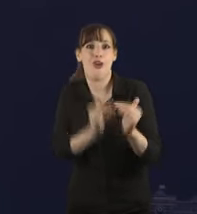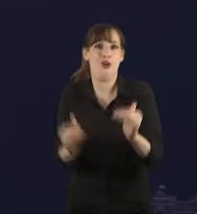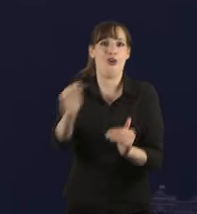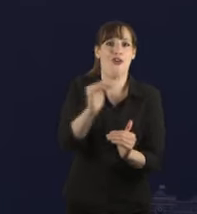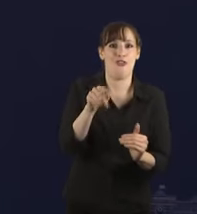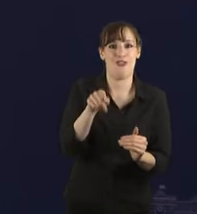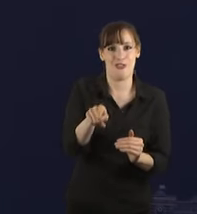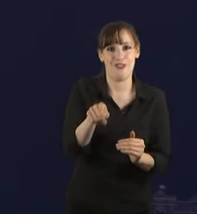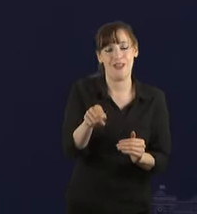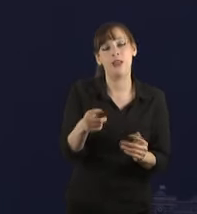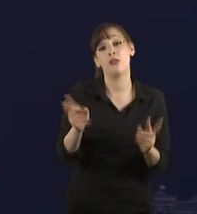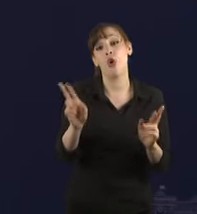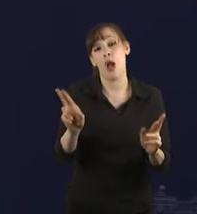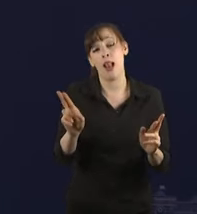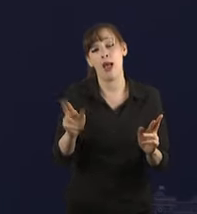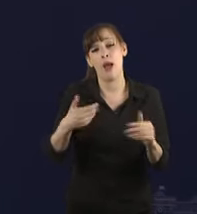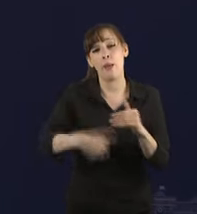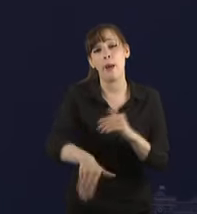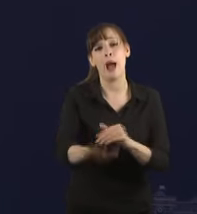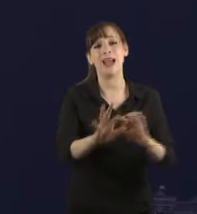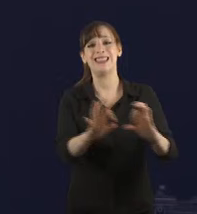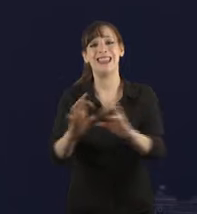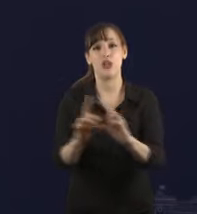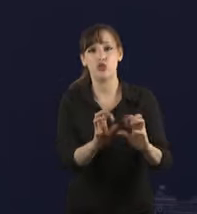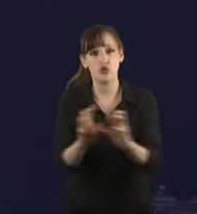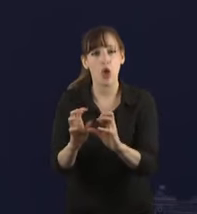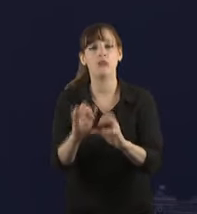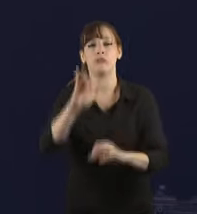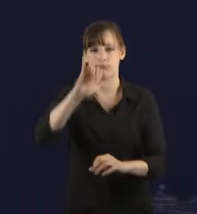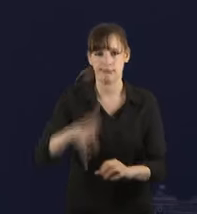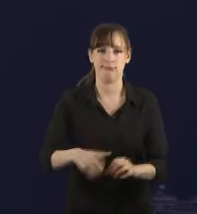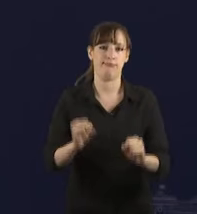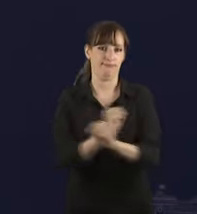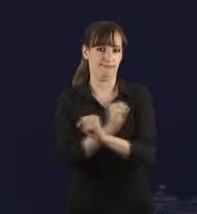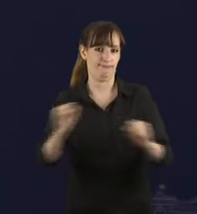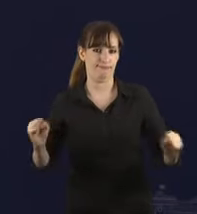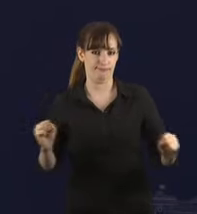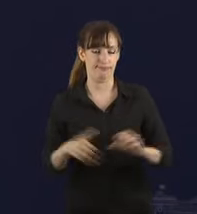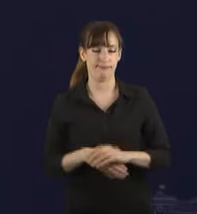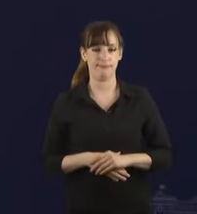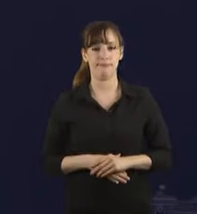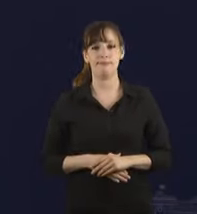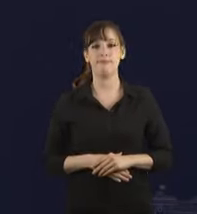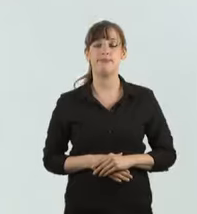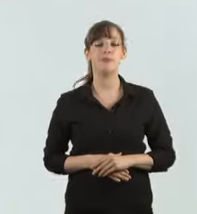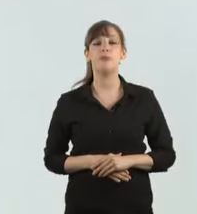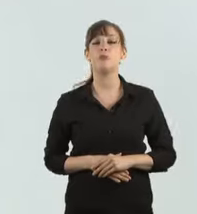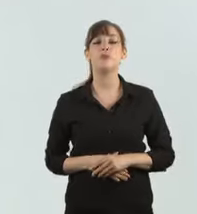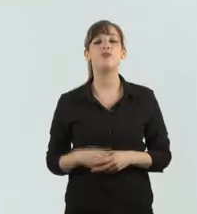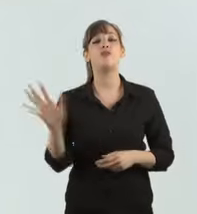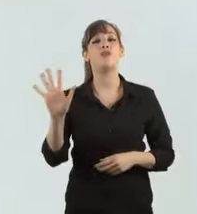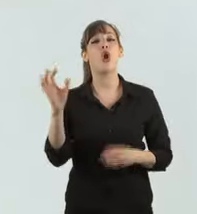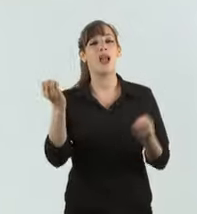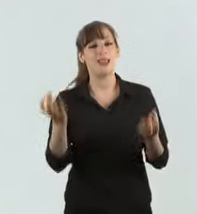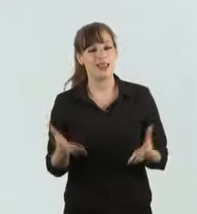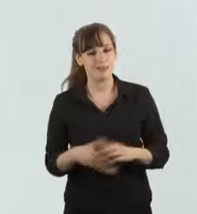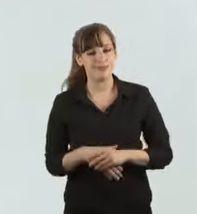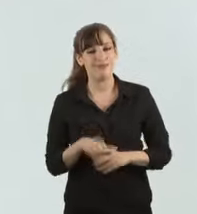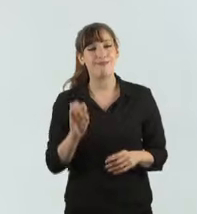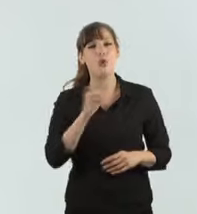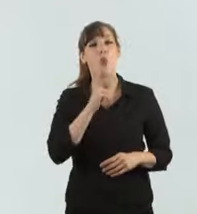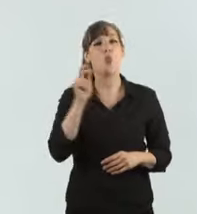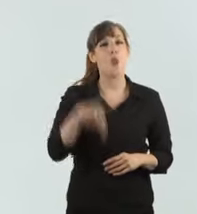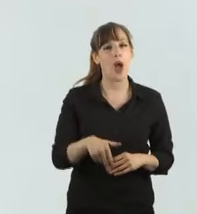creemos que efectivamente eso va a terminar va a terminar ocurriendo Hola qué tal Juan Pablo pir alta para